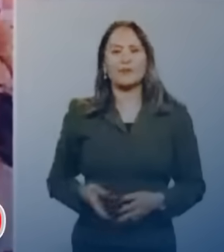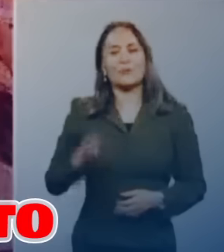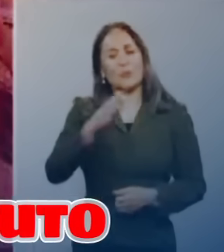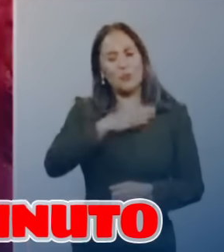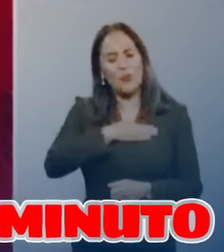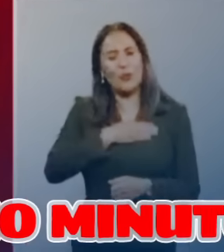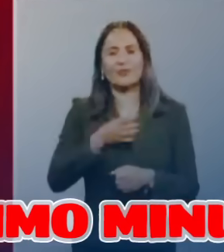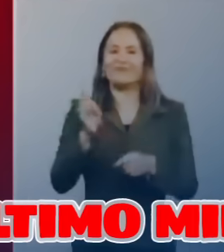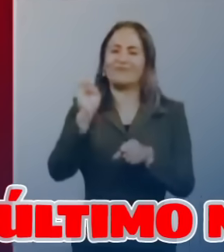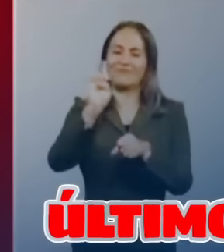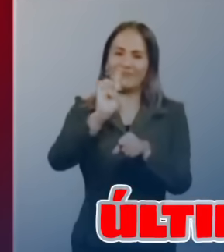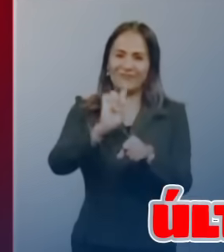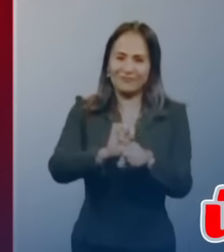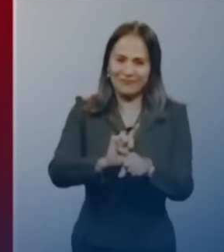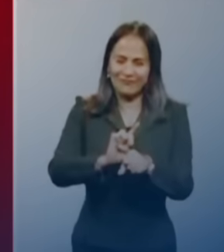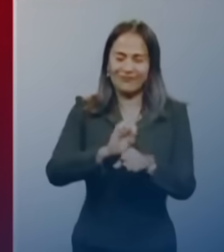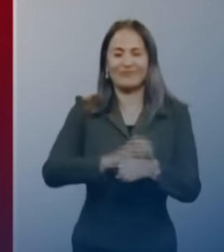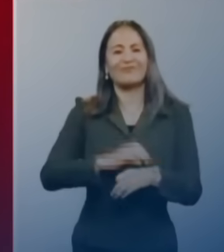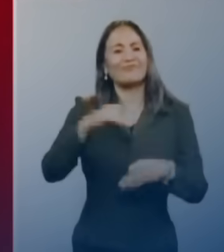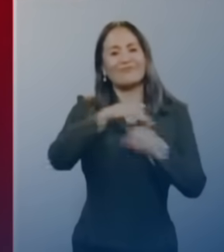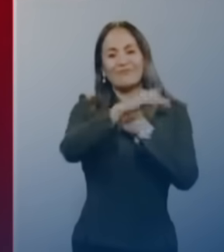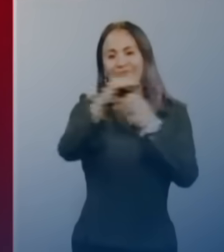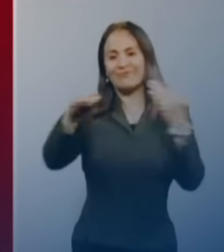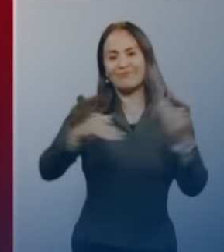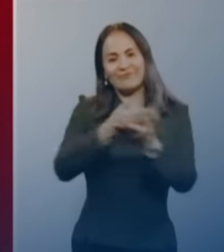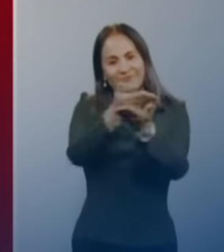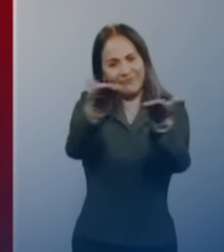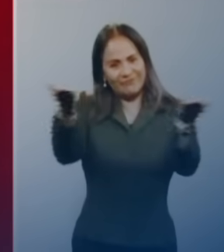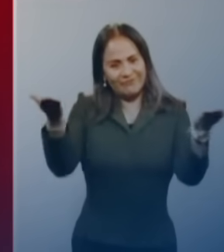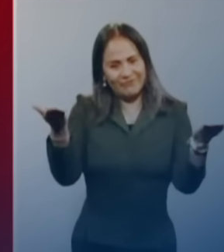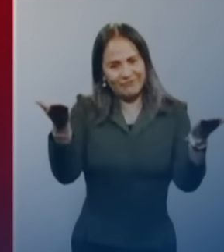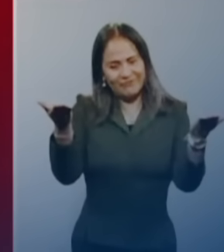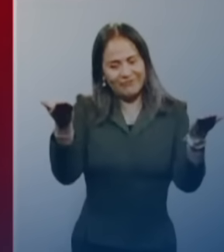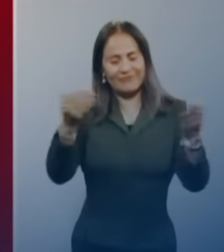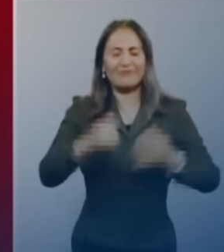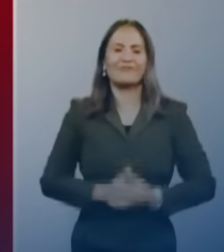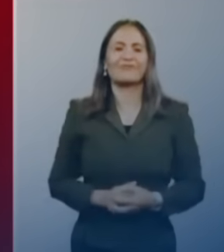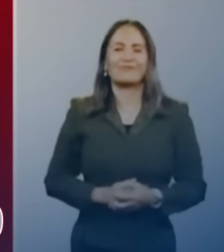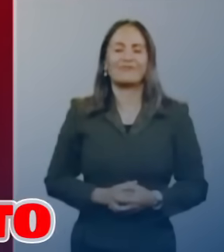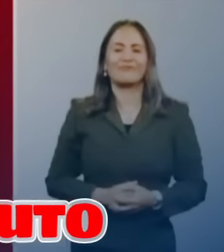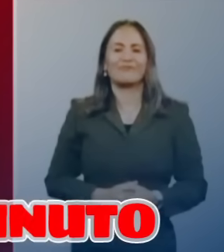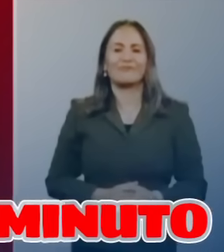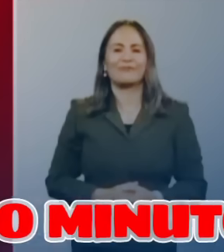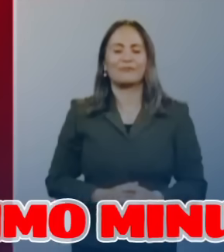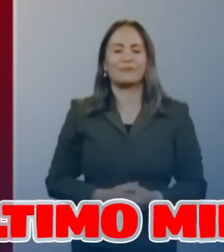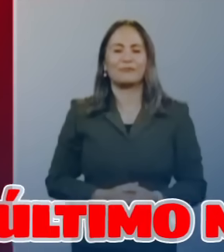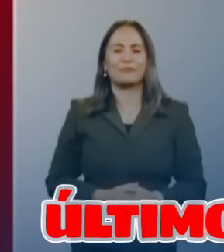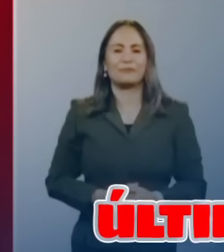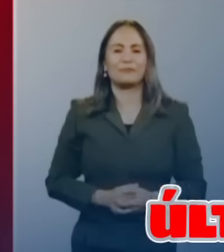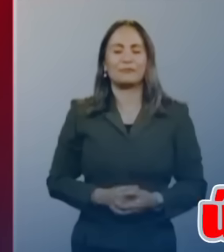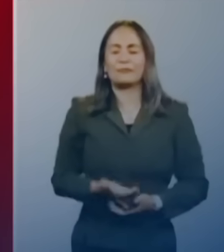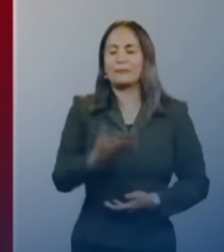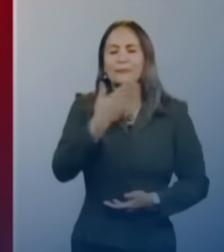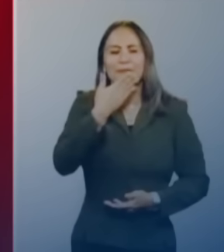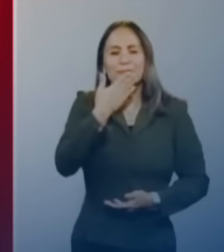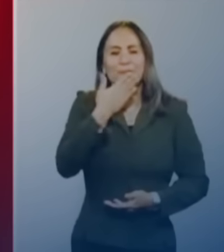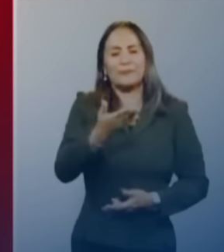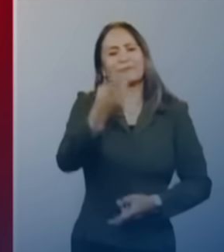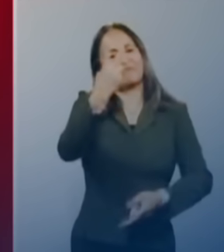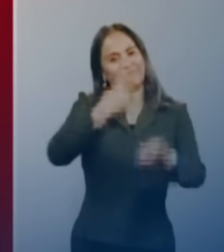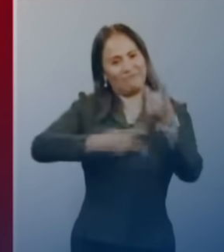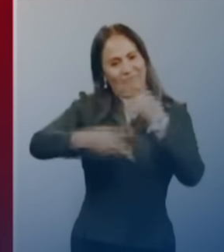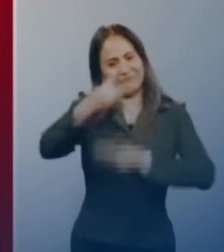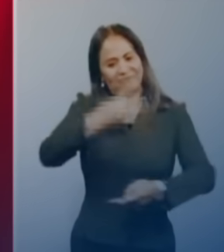Muy buen día tengan todas y todos. Le doy la más cordial